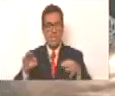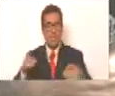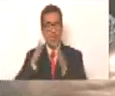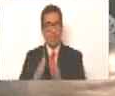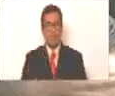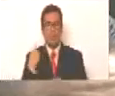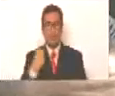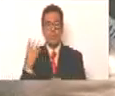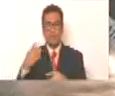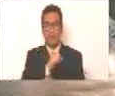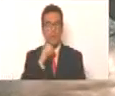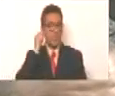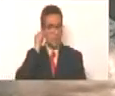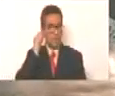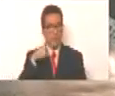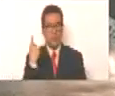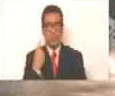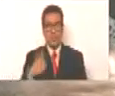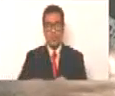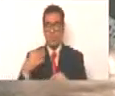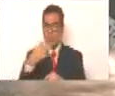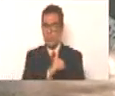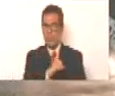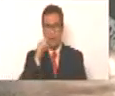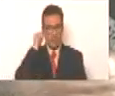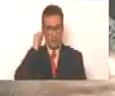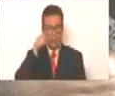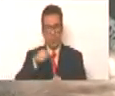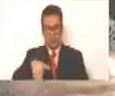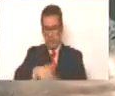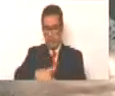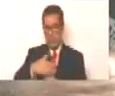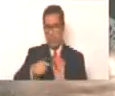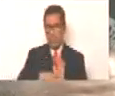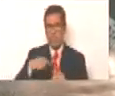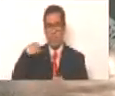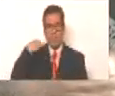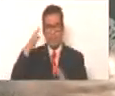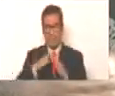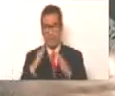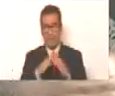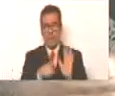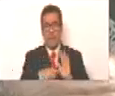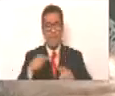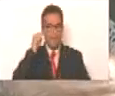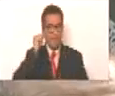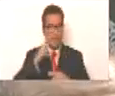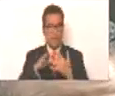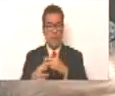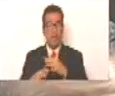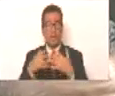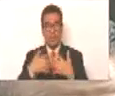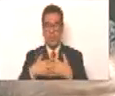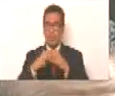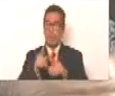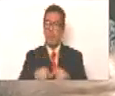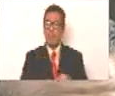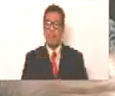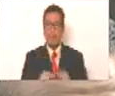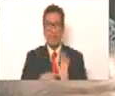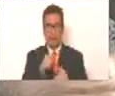la mujer, que solo lo logra la mujer que está en la calle, la mujer que está en la casa, la mujer que está en la fábrica, en la empresa, la mujer en cada uno de los